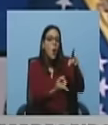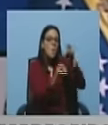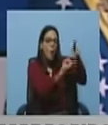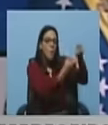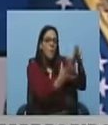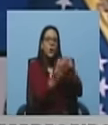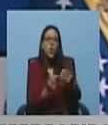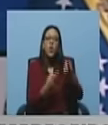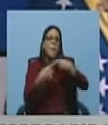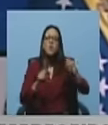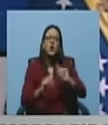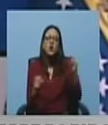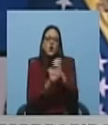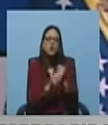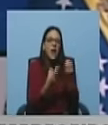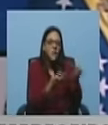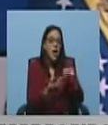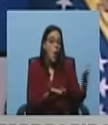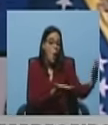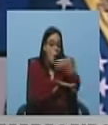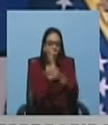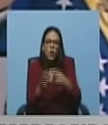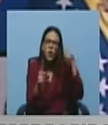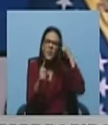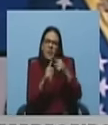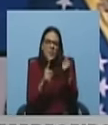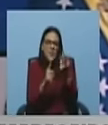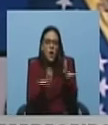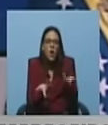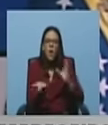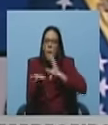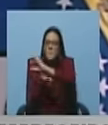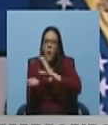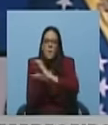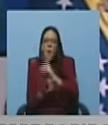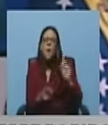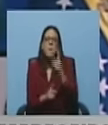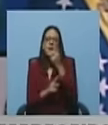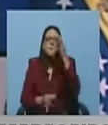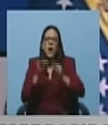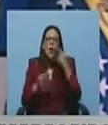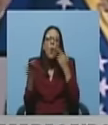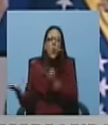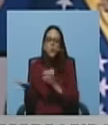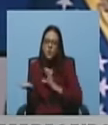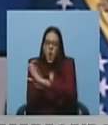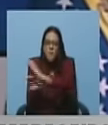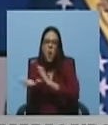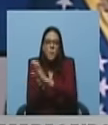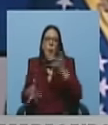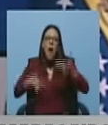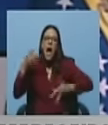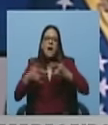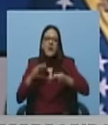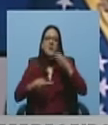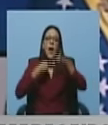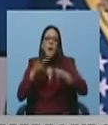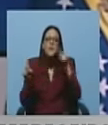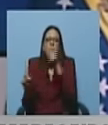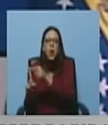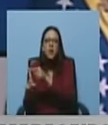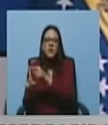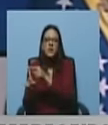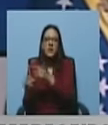recogían. Y ese dinero lo utilizaban para financiar al partido Primero Justicia, para financiar actividades